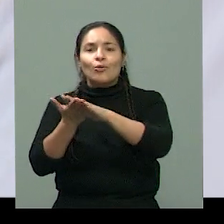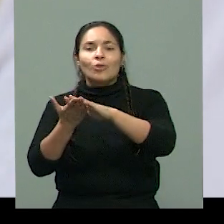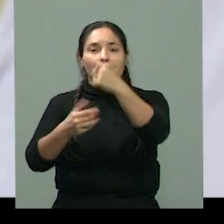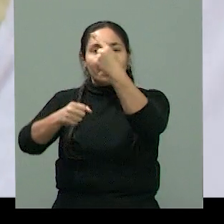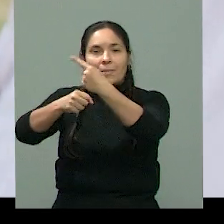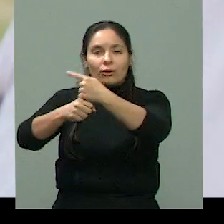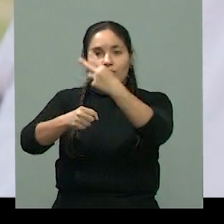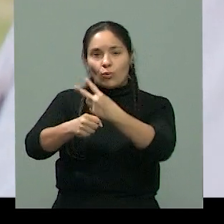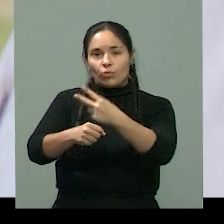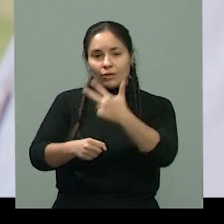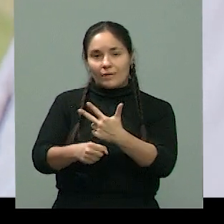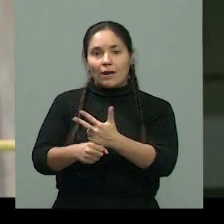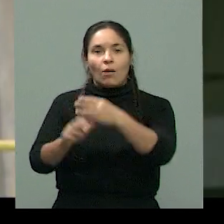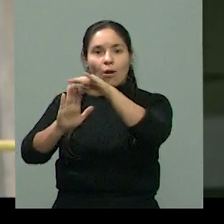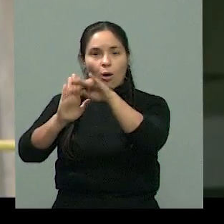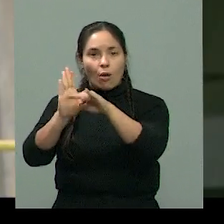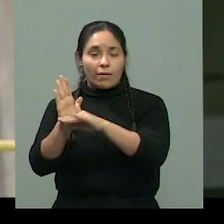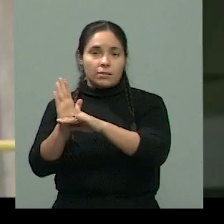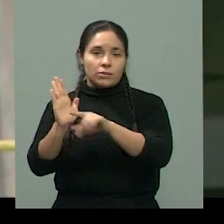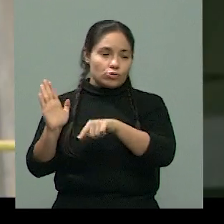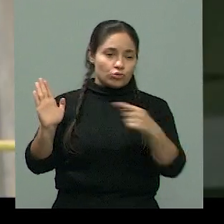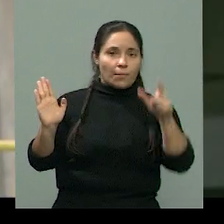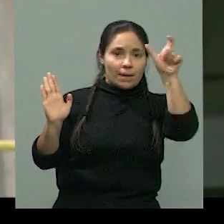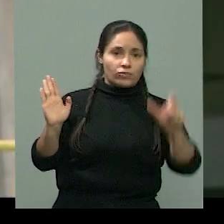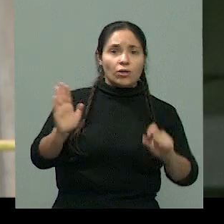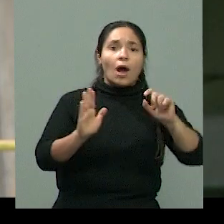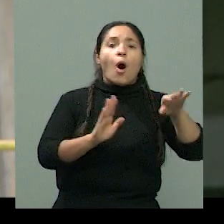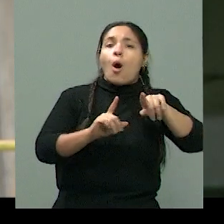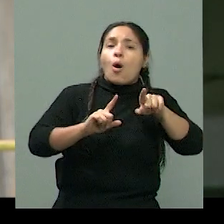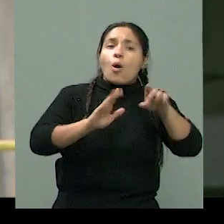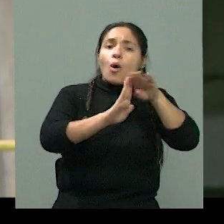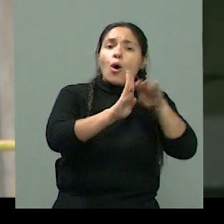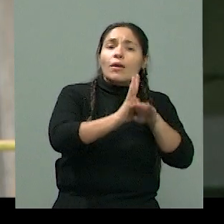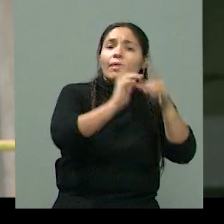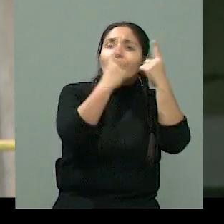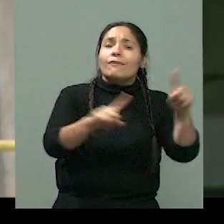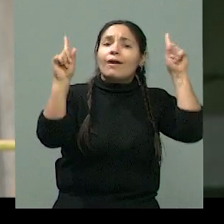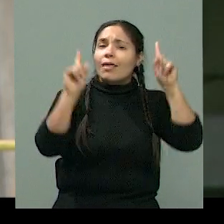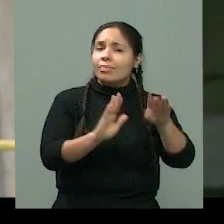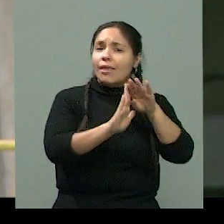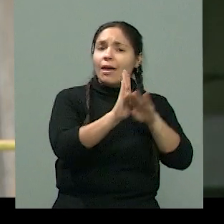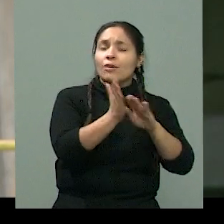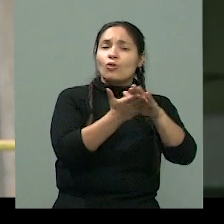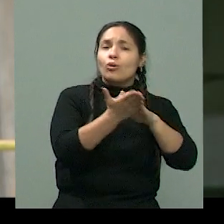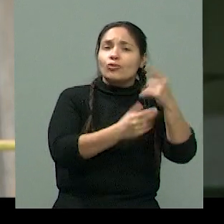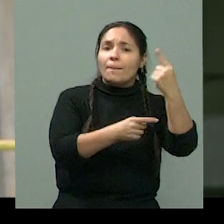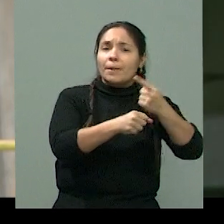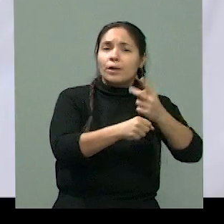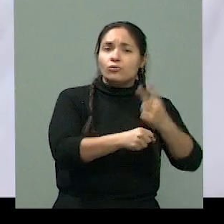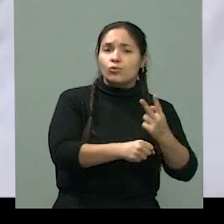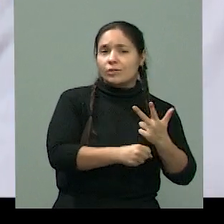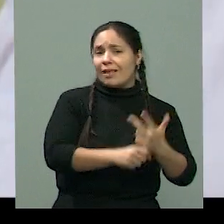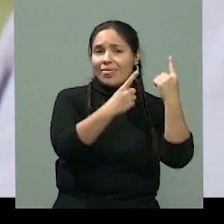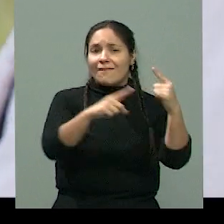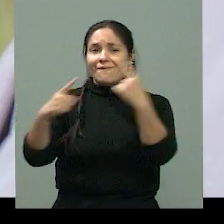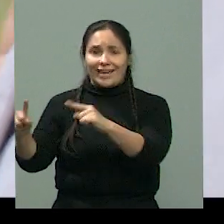yo creo que debe resolverse primero. En ese sentido, la política, en términos de gobierno, en términos de acción política,